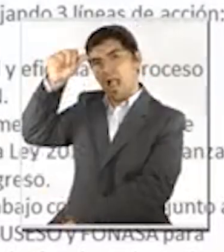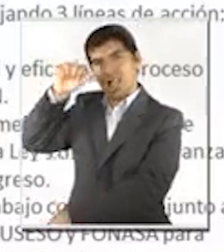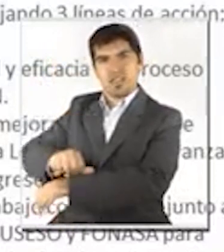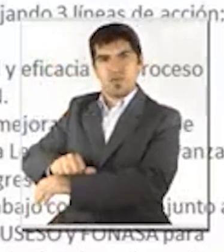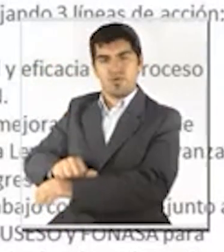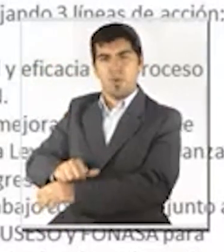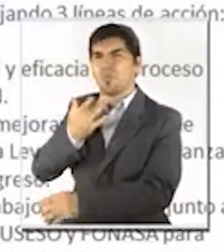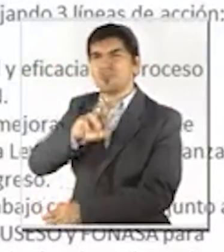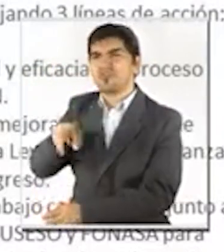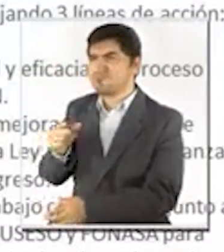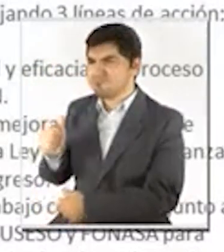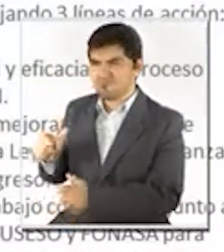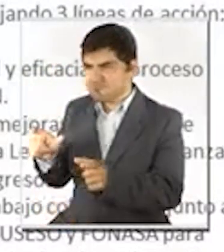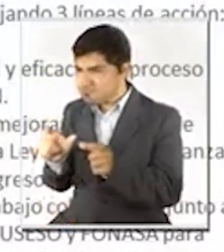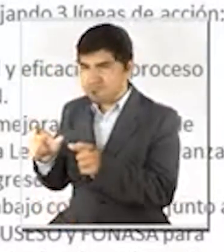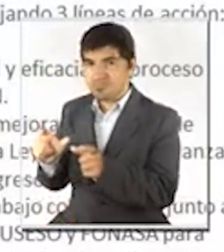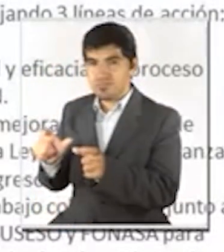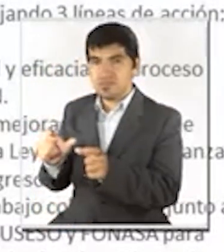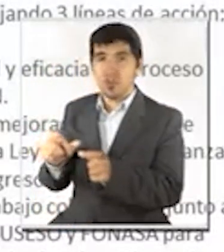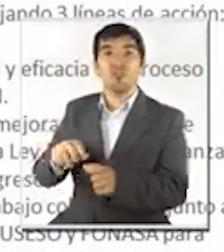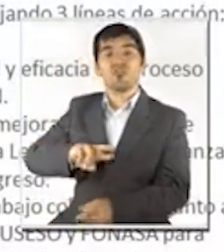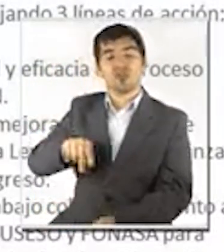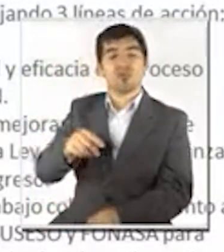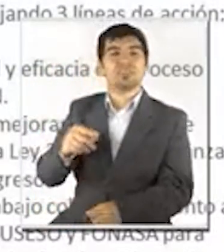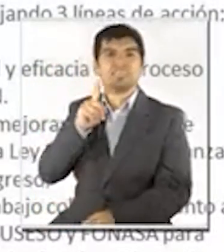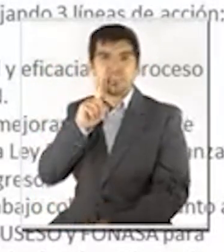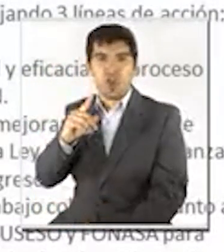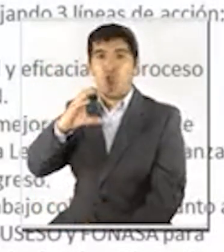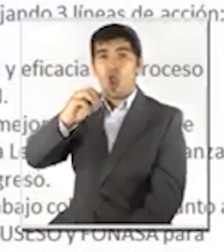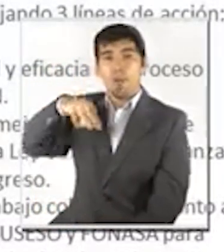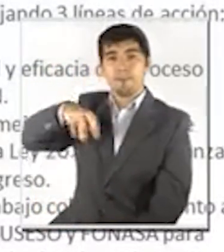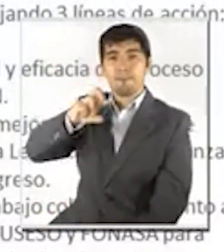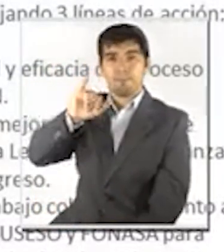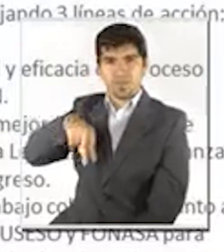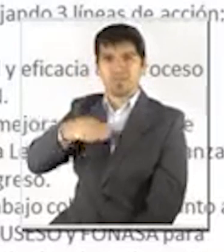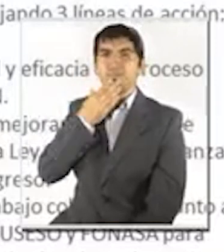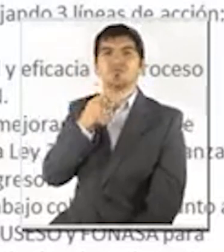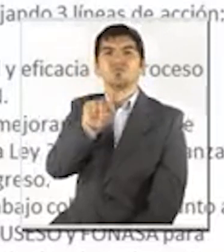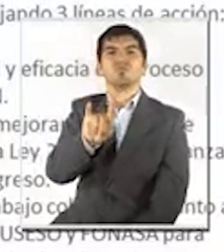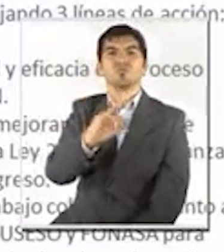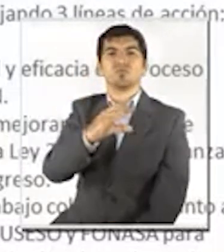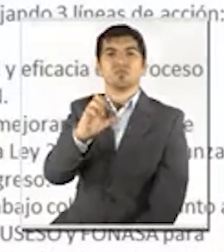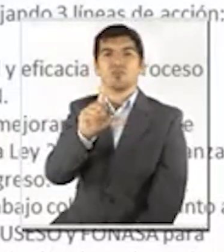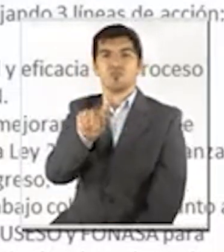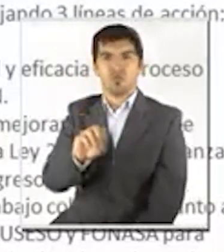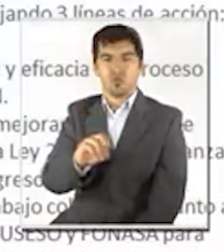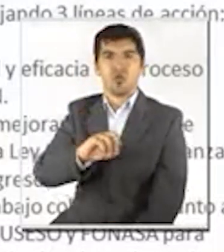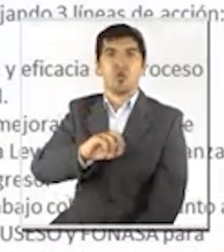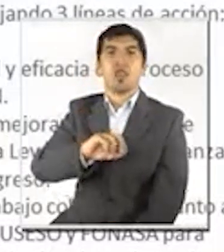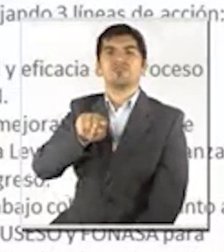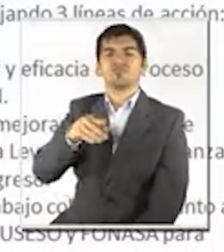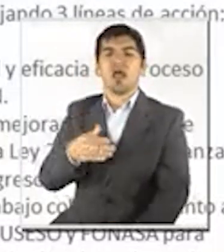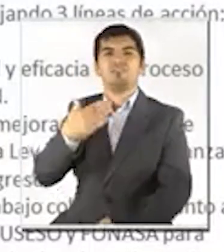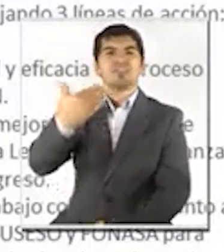persiguiendo y con las que contamos tanto la compin como la suceso y esos son mejoras a la legislación algo que Está avanzando en el congreso